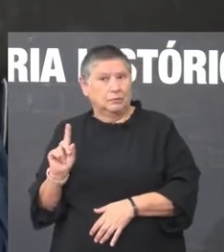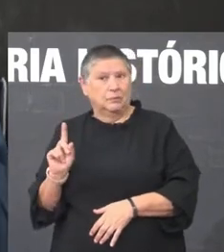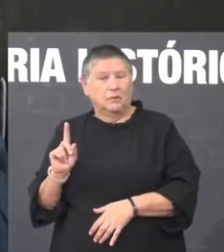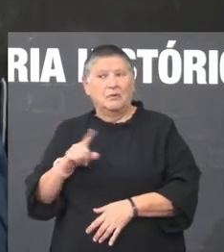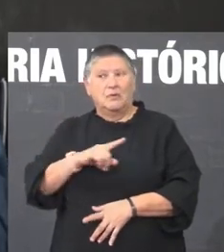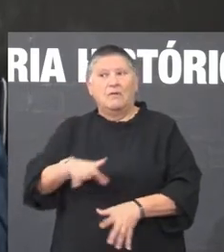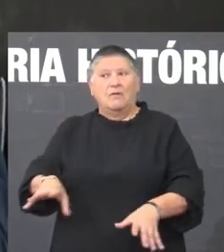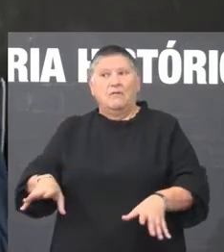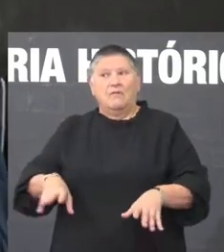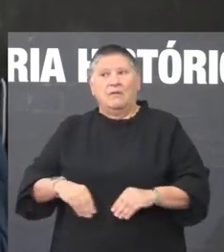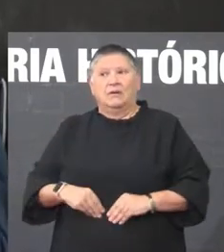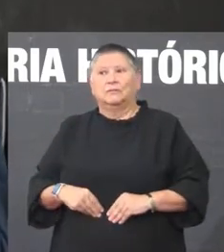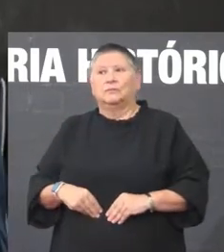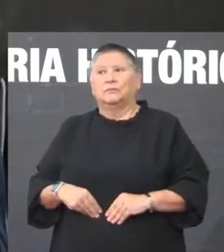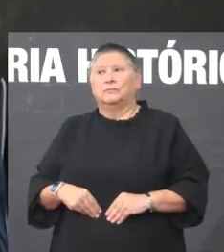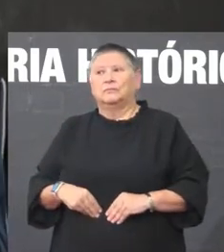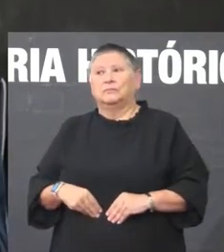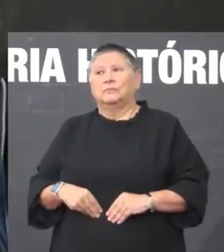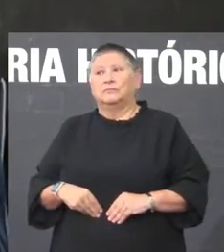asume